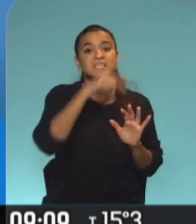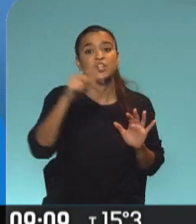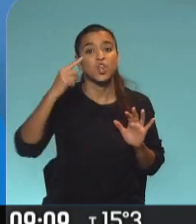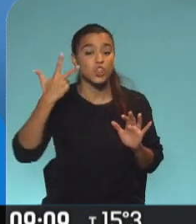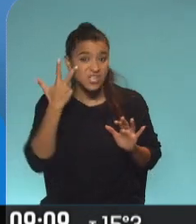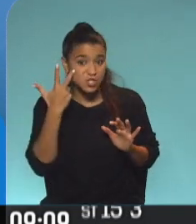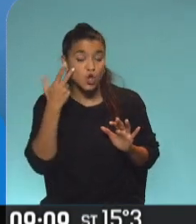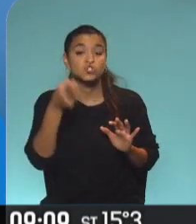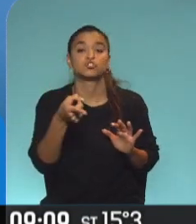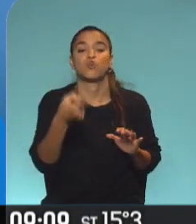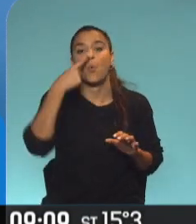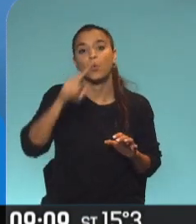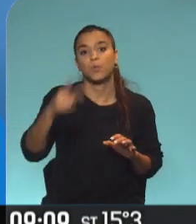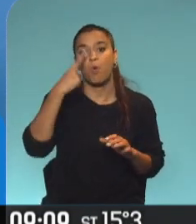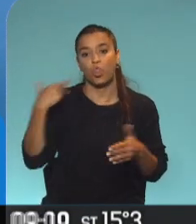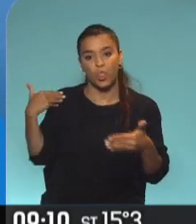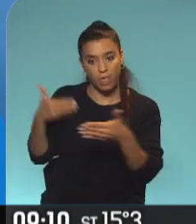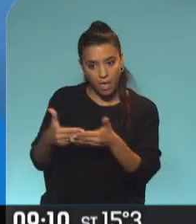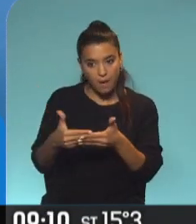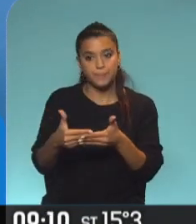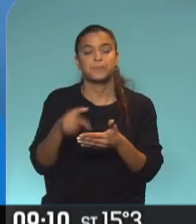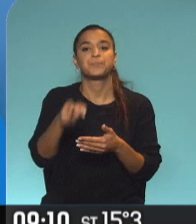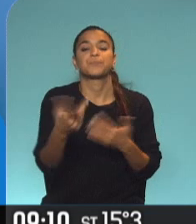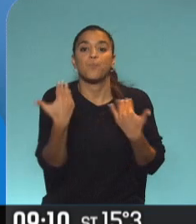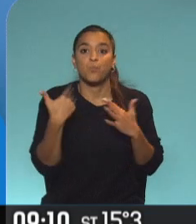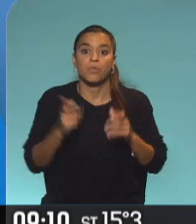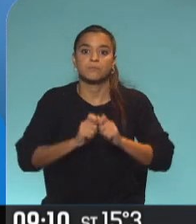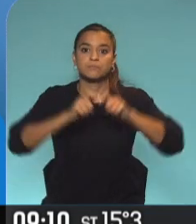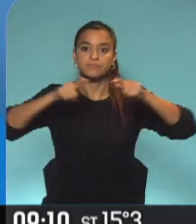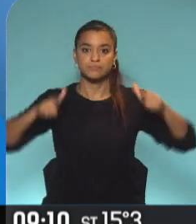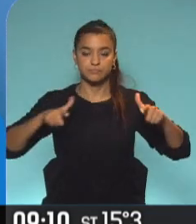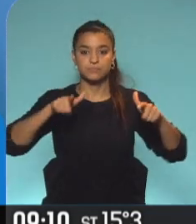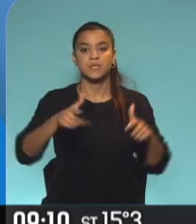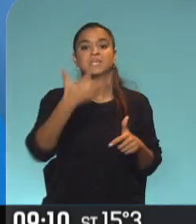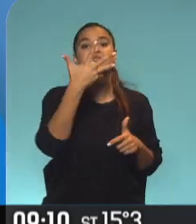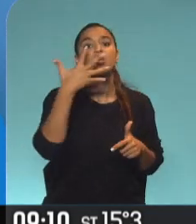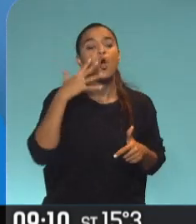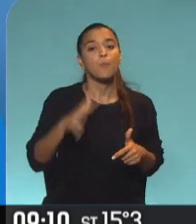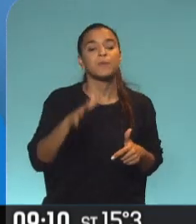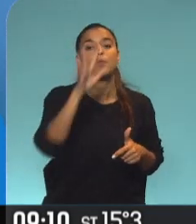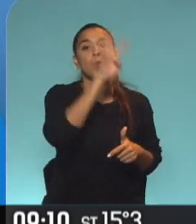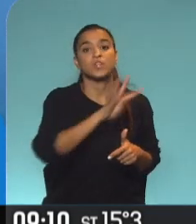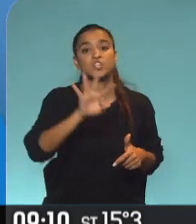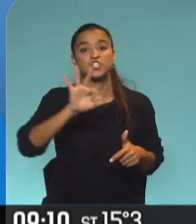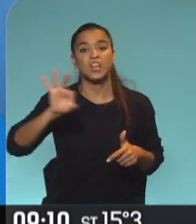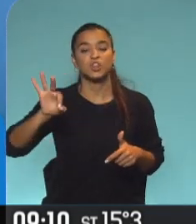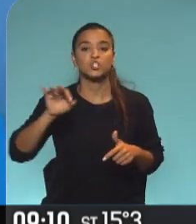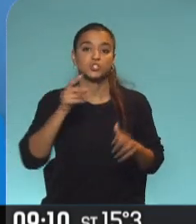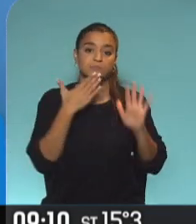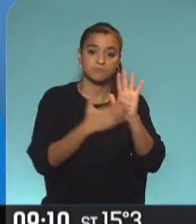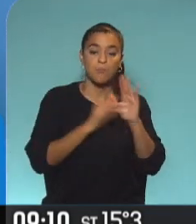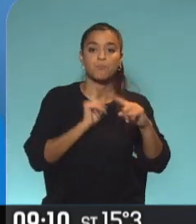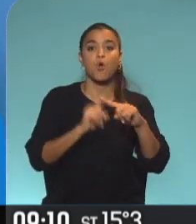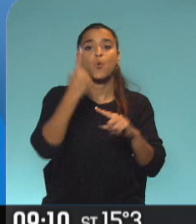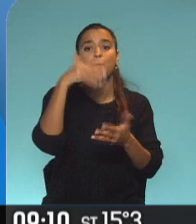5.118 de estos testeos en las últimas 24 horas, y nos permite ascender a una cifra de 5.400 test por millón de habitantes